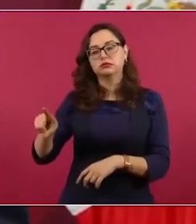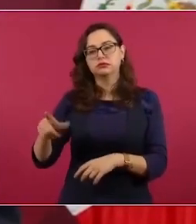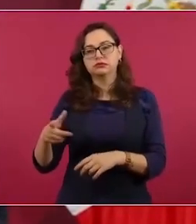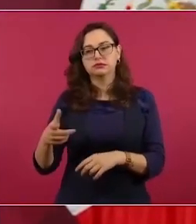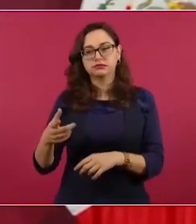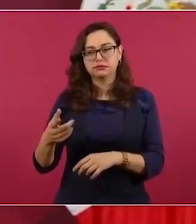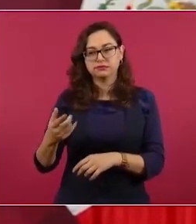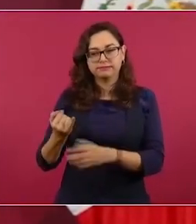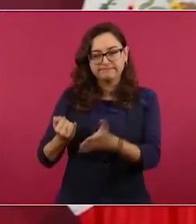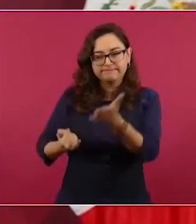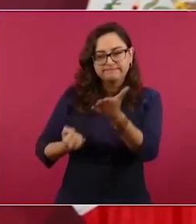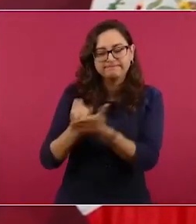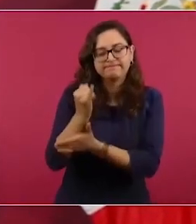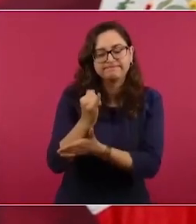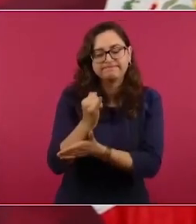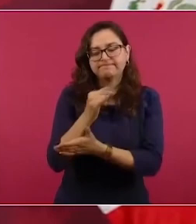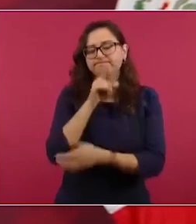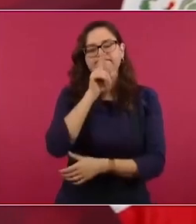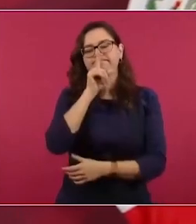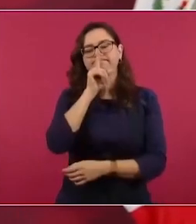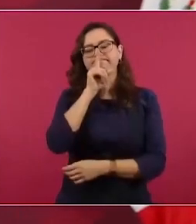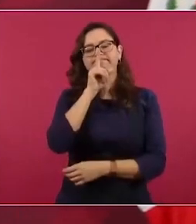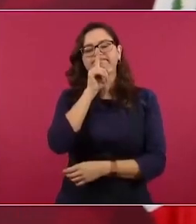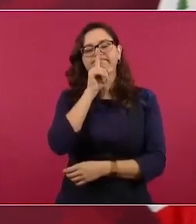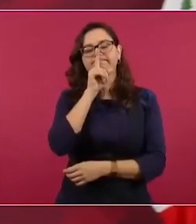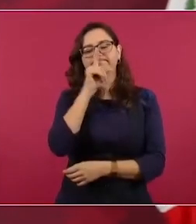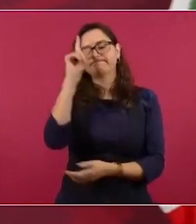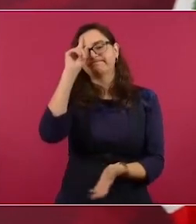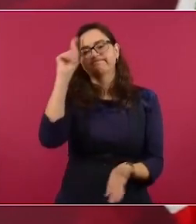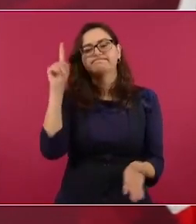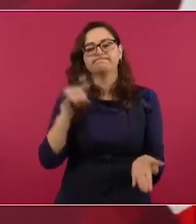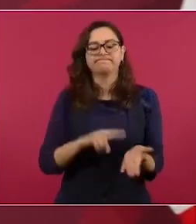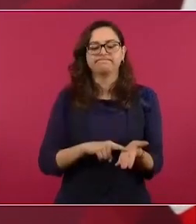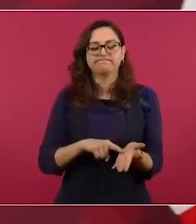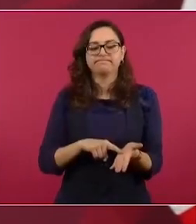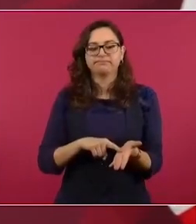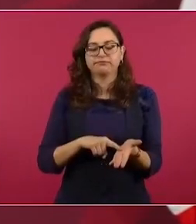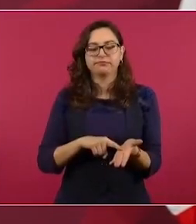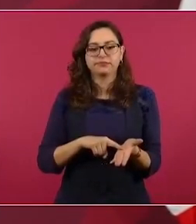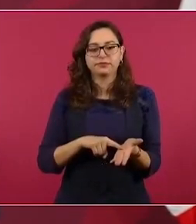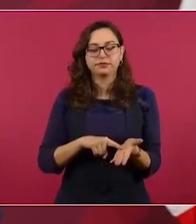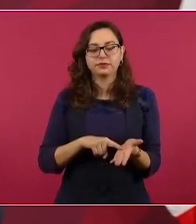Y si existe